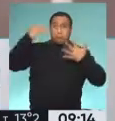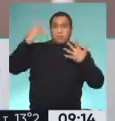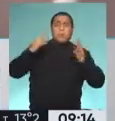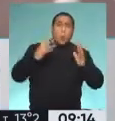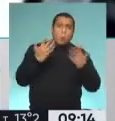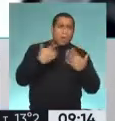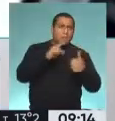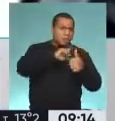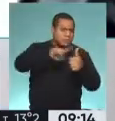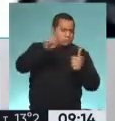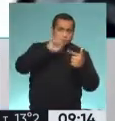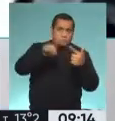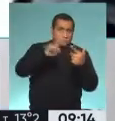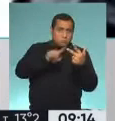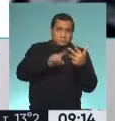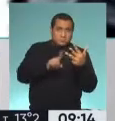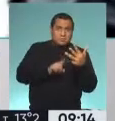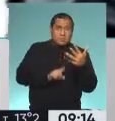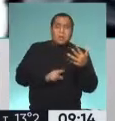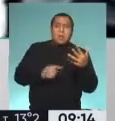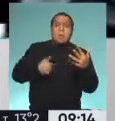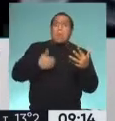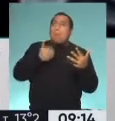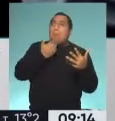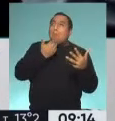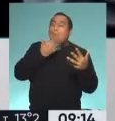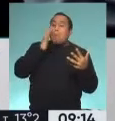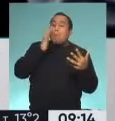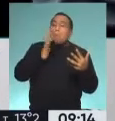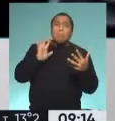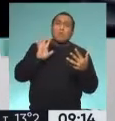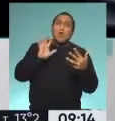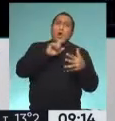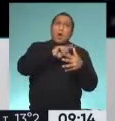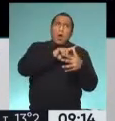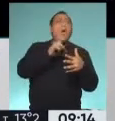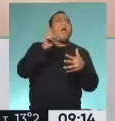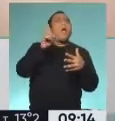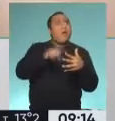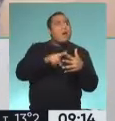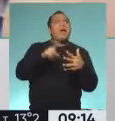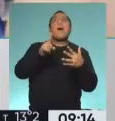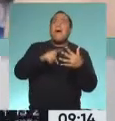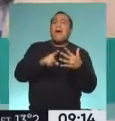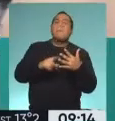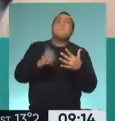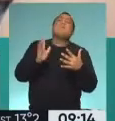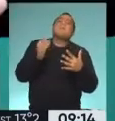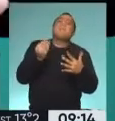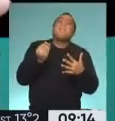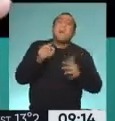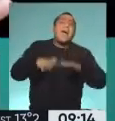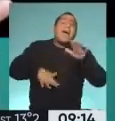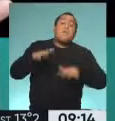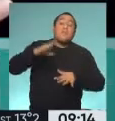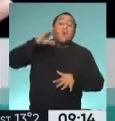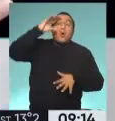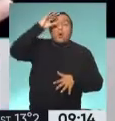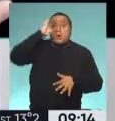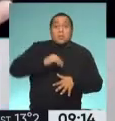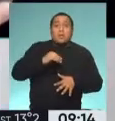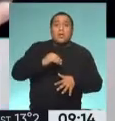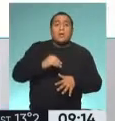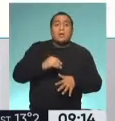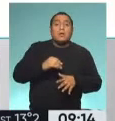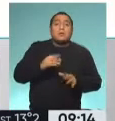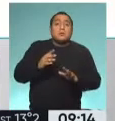podemos enumerar, no son nada que desconozcamos, quizás si los racionalizamos, pero a veces nos olvidamos y creemos que tenemos que someternos cuando